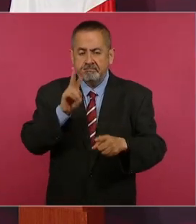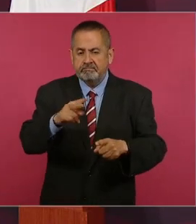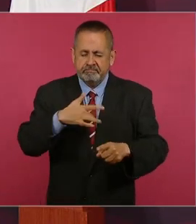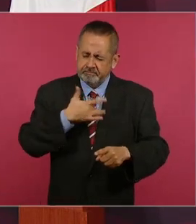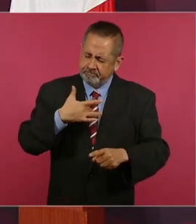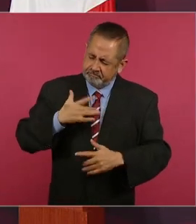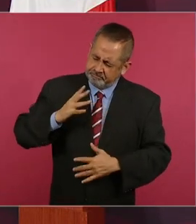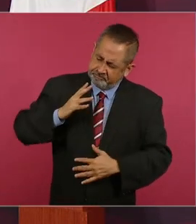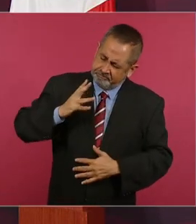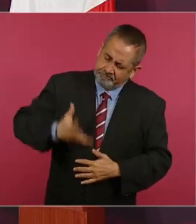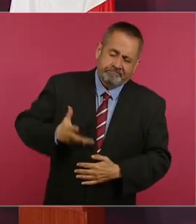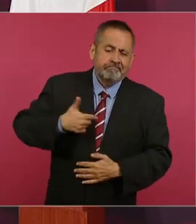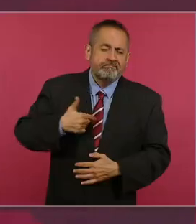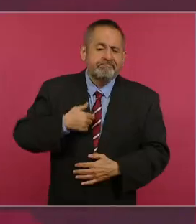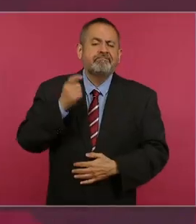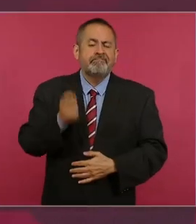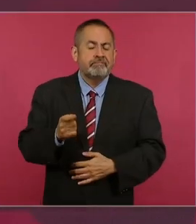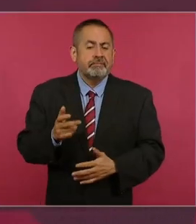me produce.